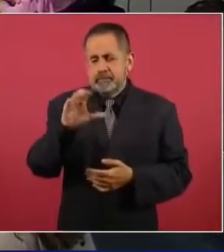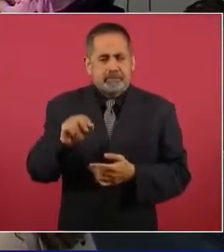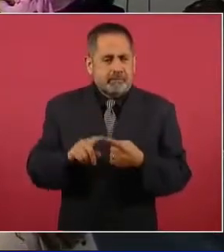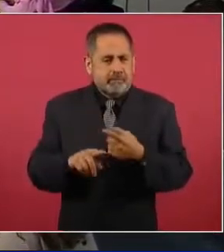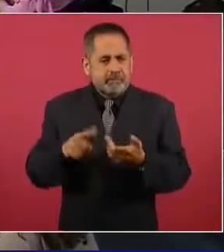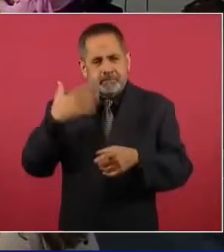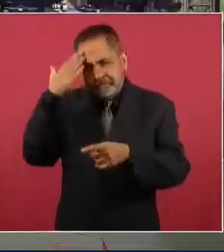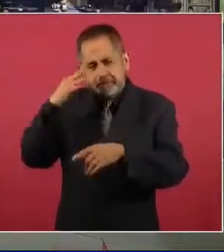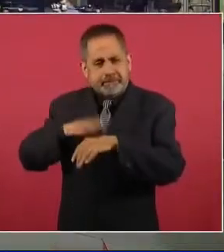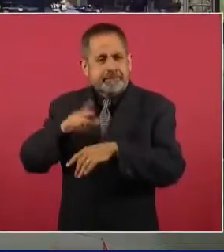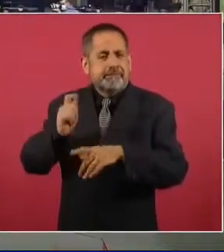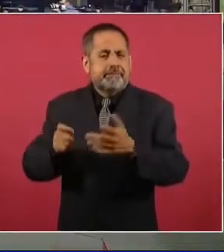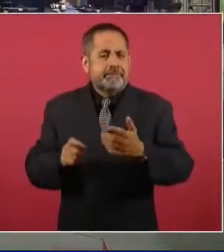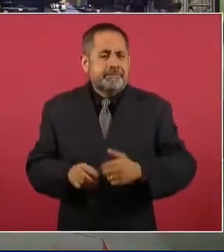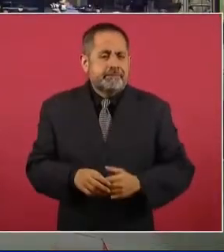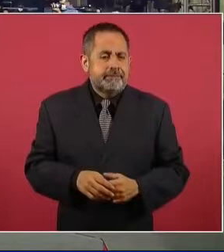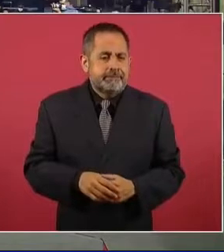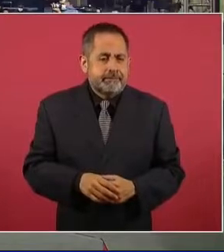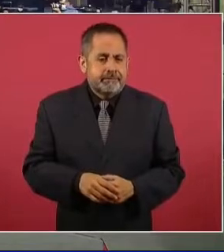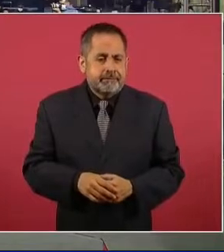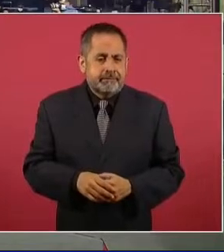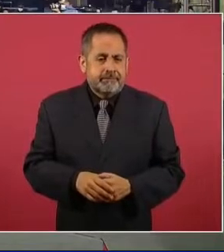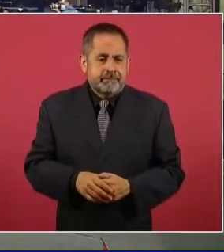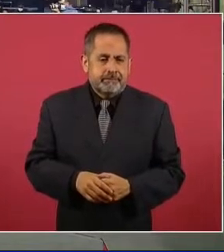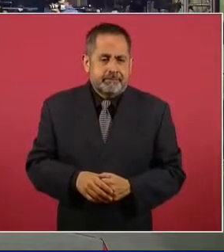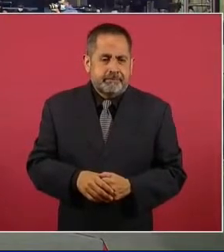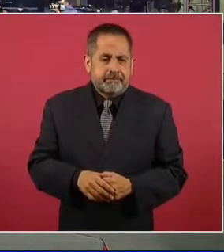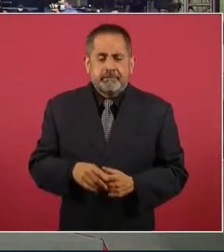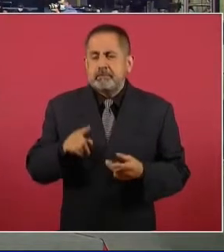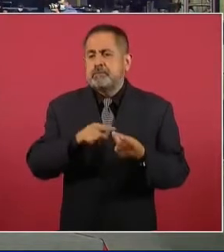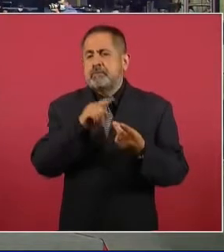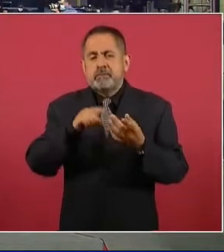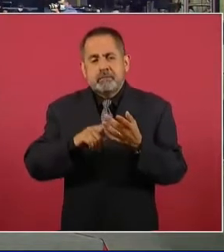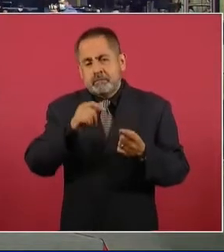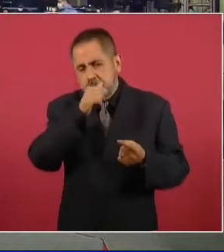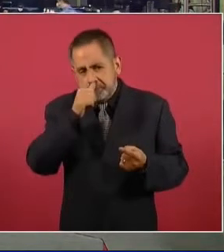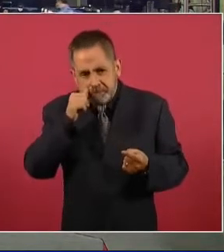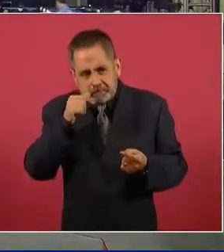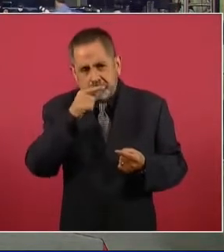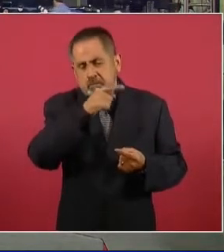ejemplo, el de Juárez,